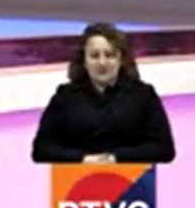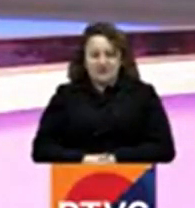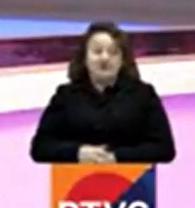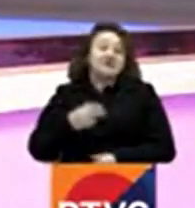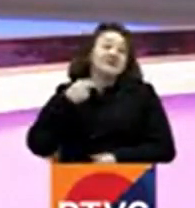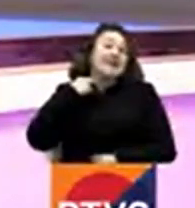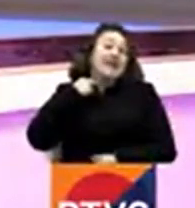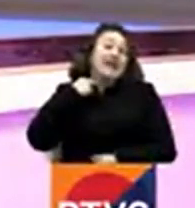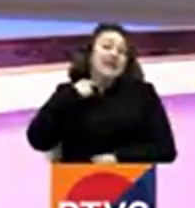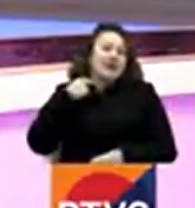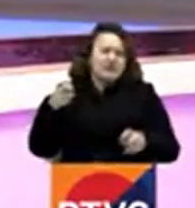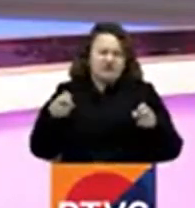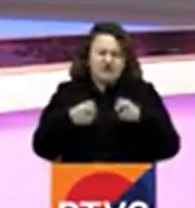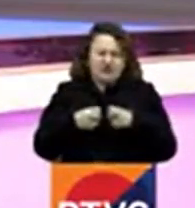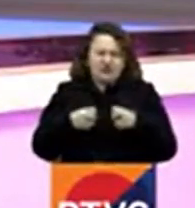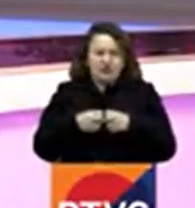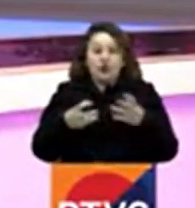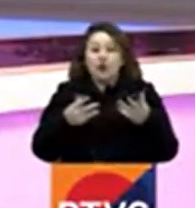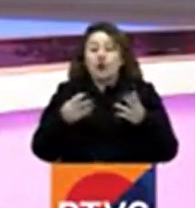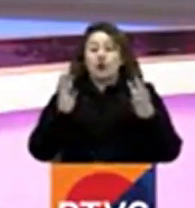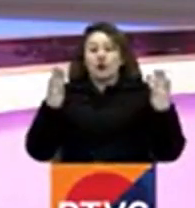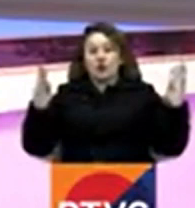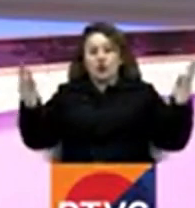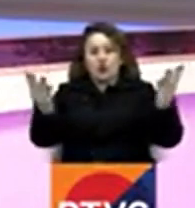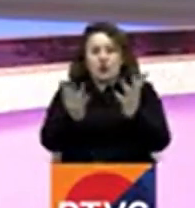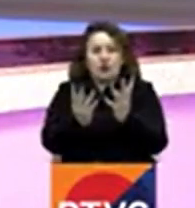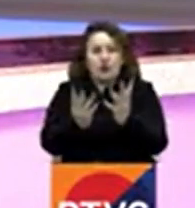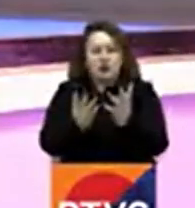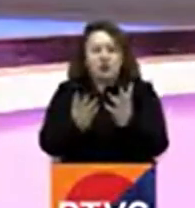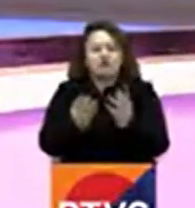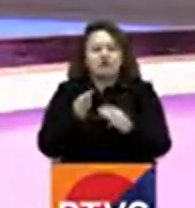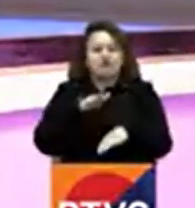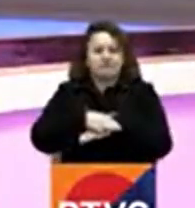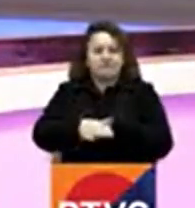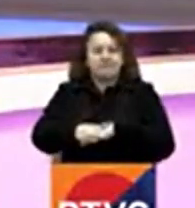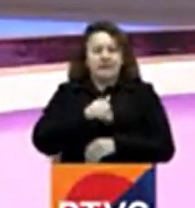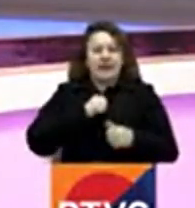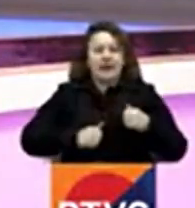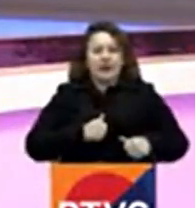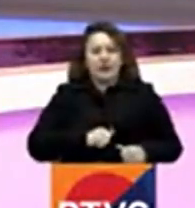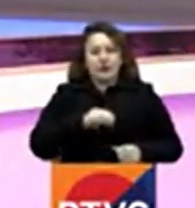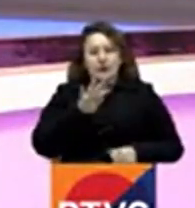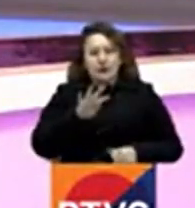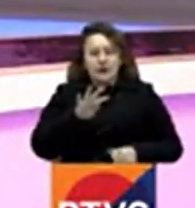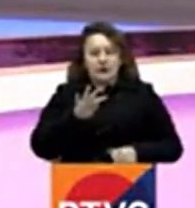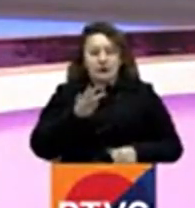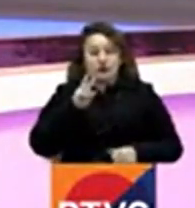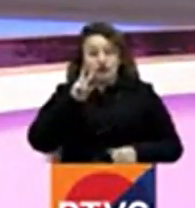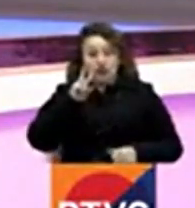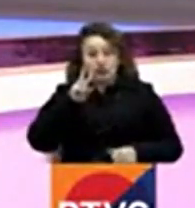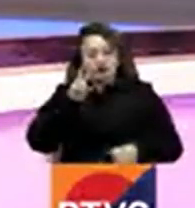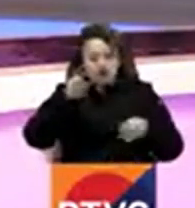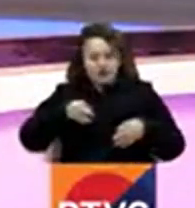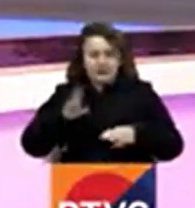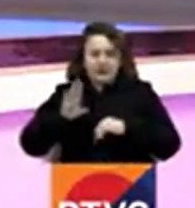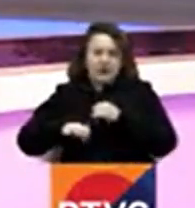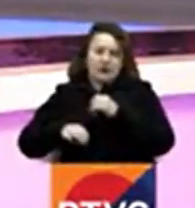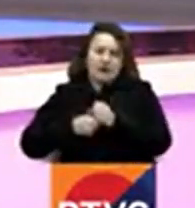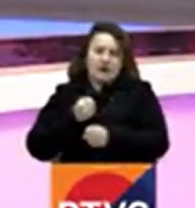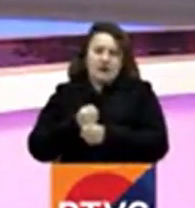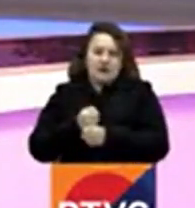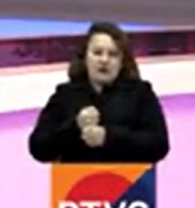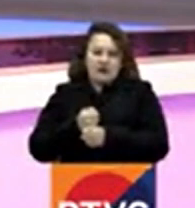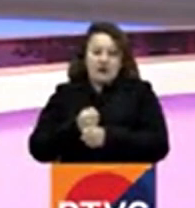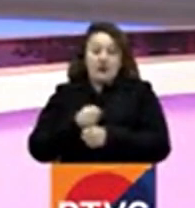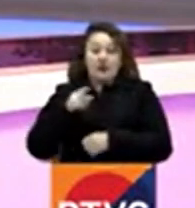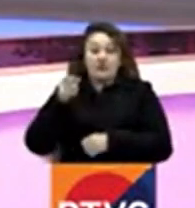descarga eléctrica en una piscina de un conjunto residencial dejó 4 personas heridas. 2 de ellas son menores de edad. Paulina Yáñez, periodista